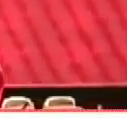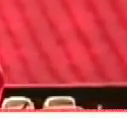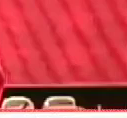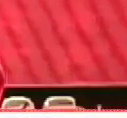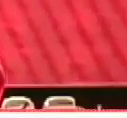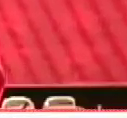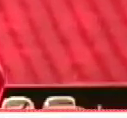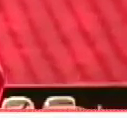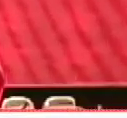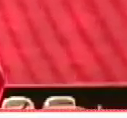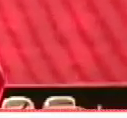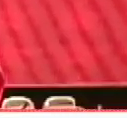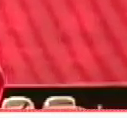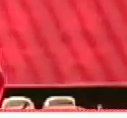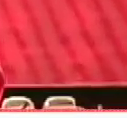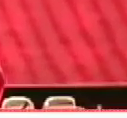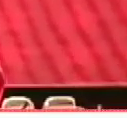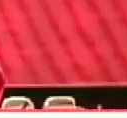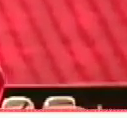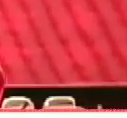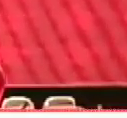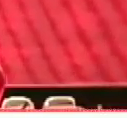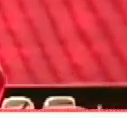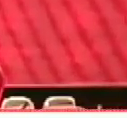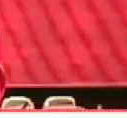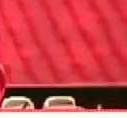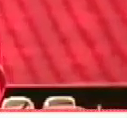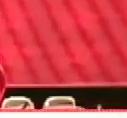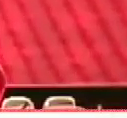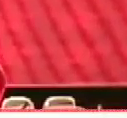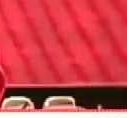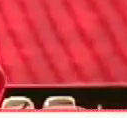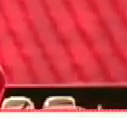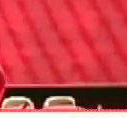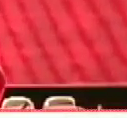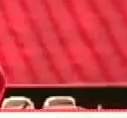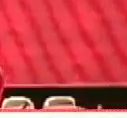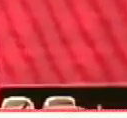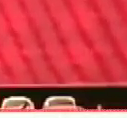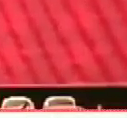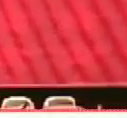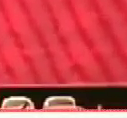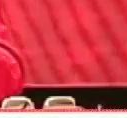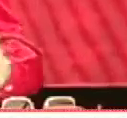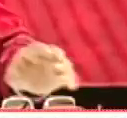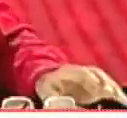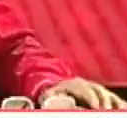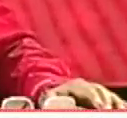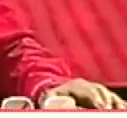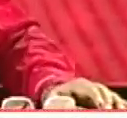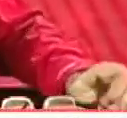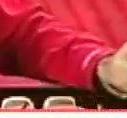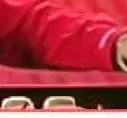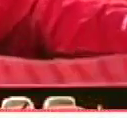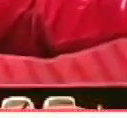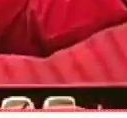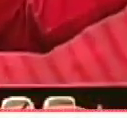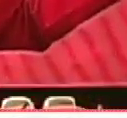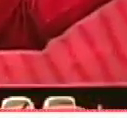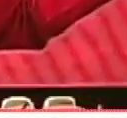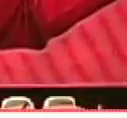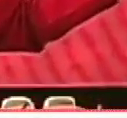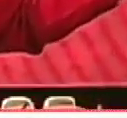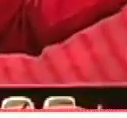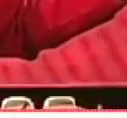apoyo militante de la revolución. Sacarse el carnet del partido es dar el paso para convertirse